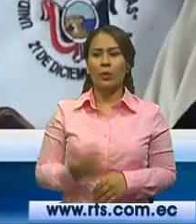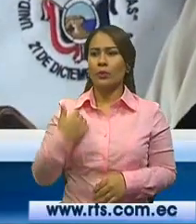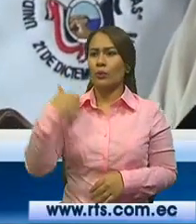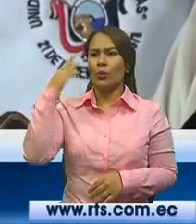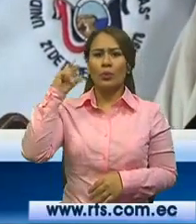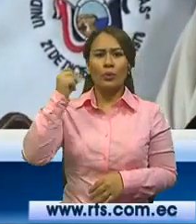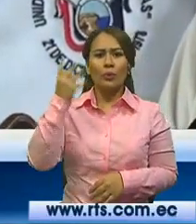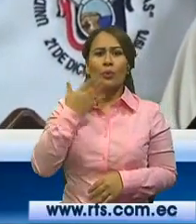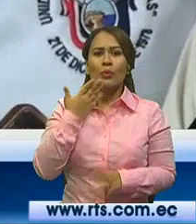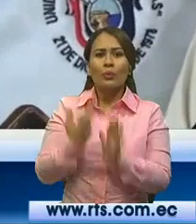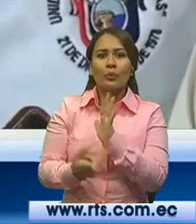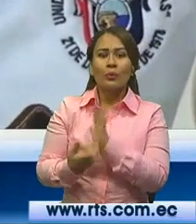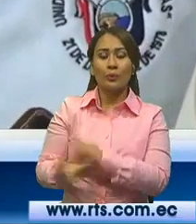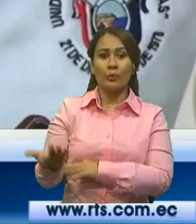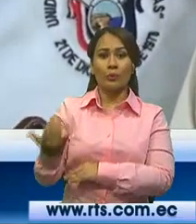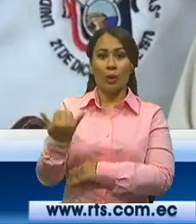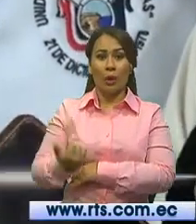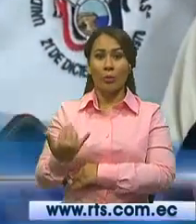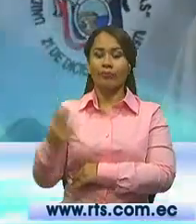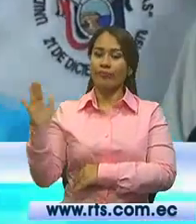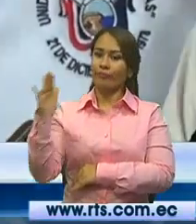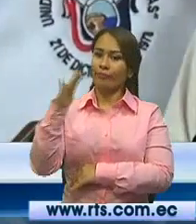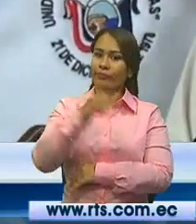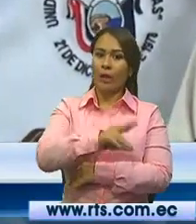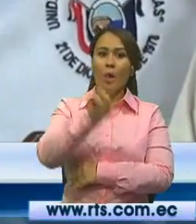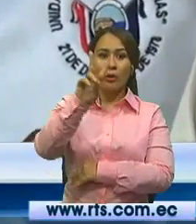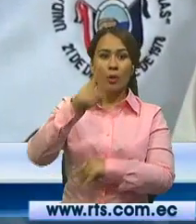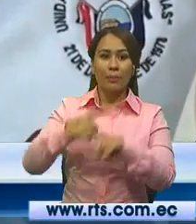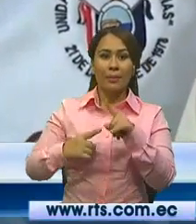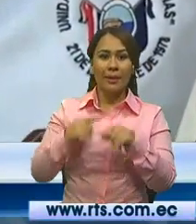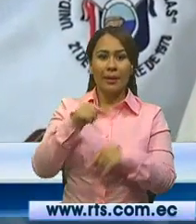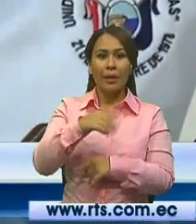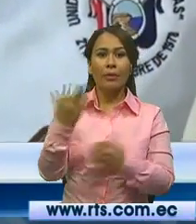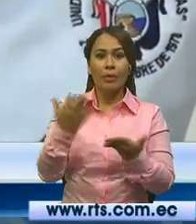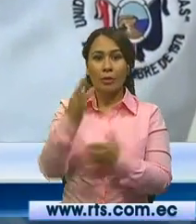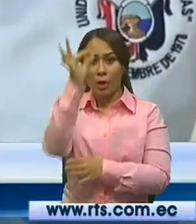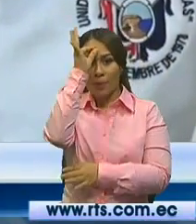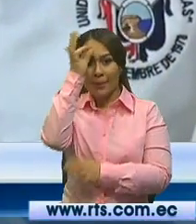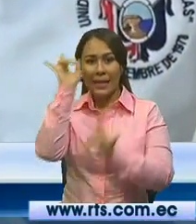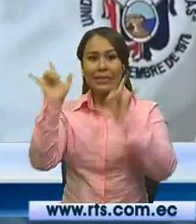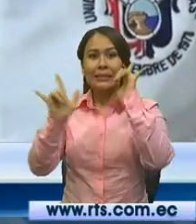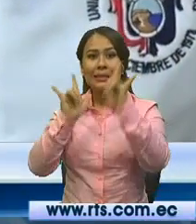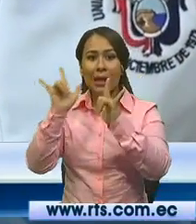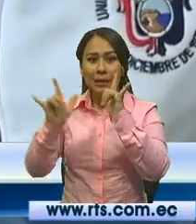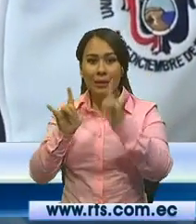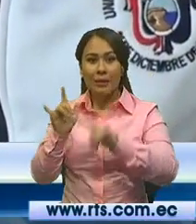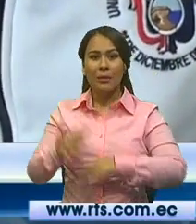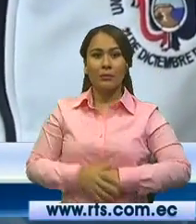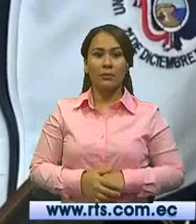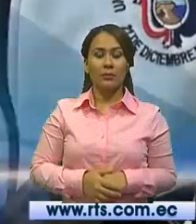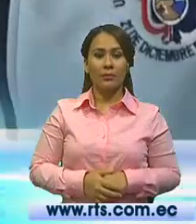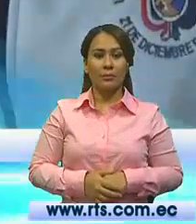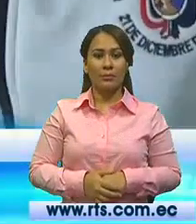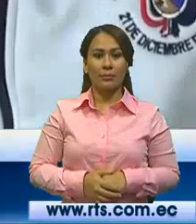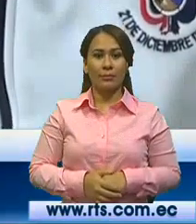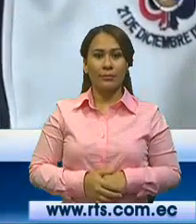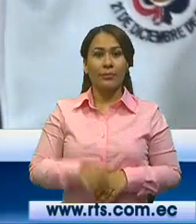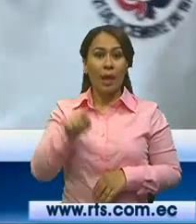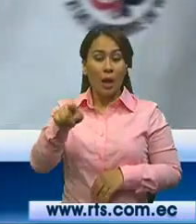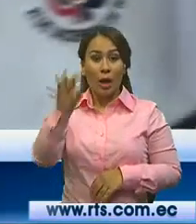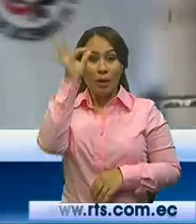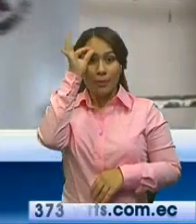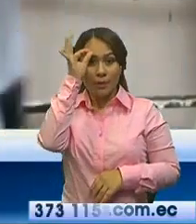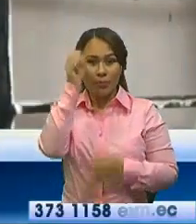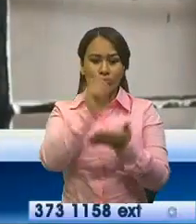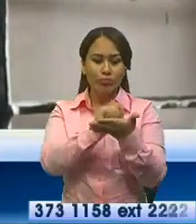pasado, pero al niño le llevaron 2:30 al hospital de Salinas, al hospital de Salinas. Y ahí